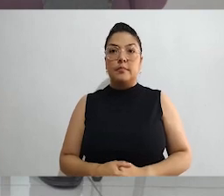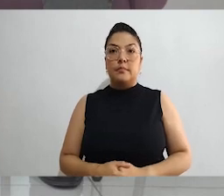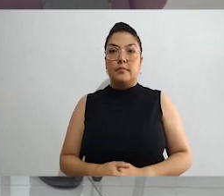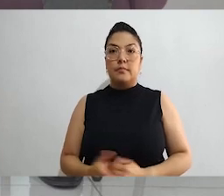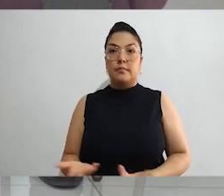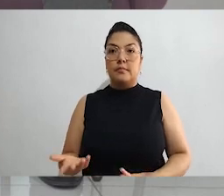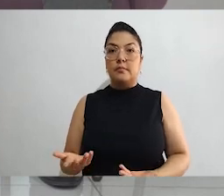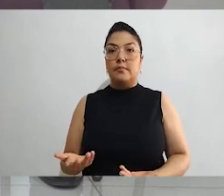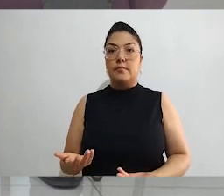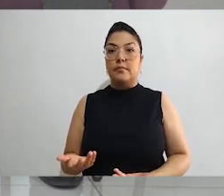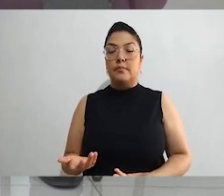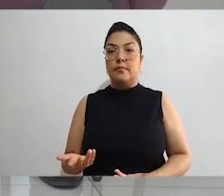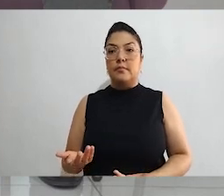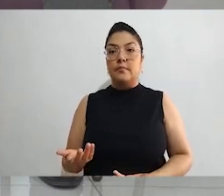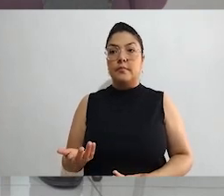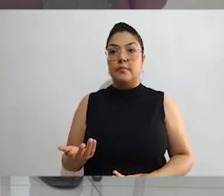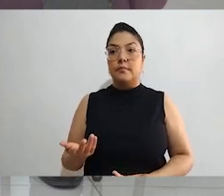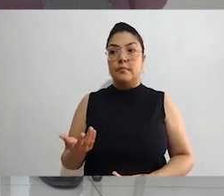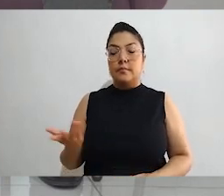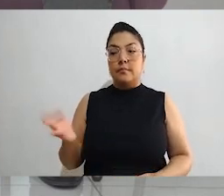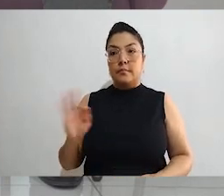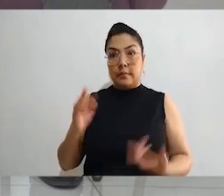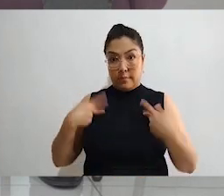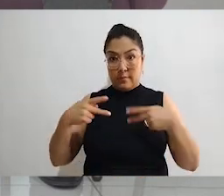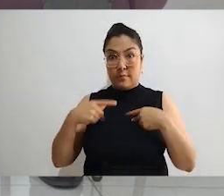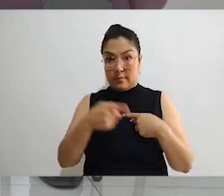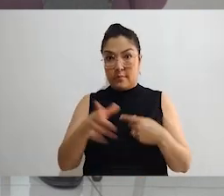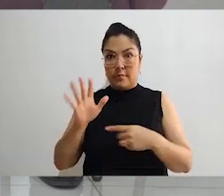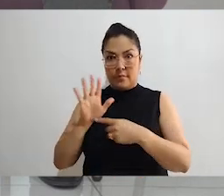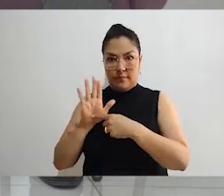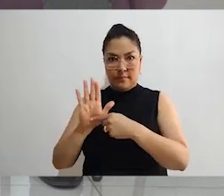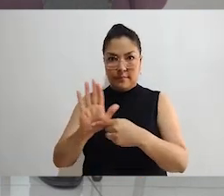darle a nuestro público pues una